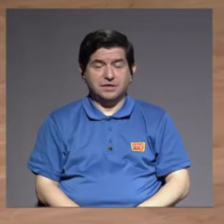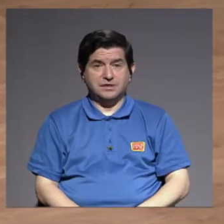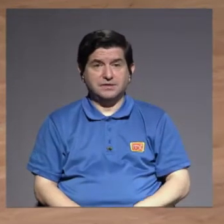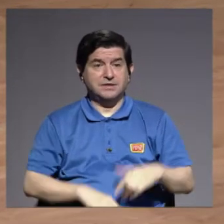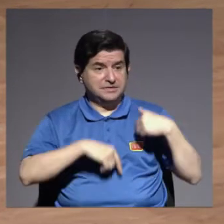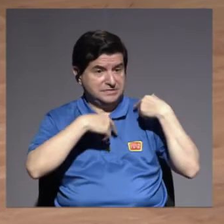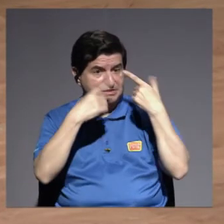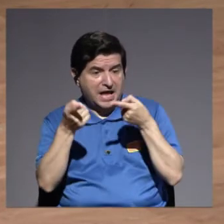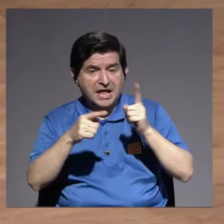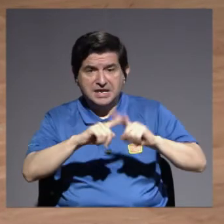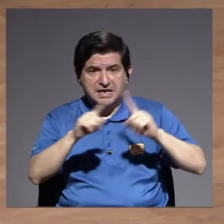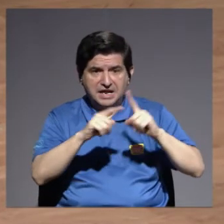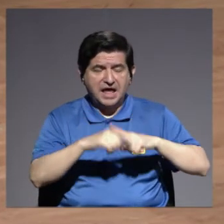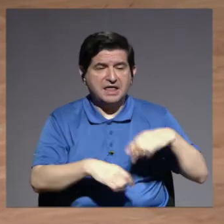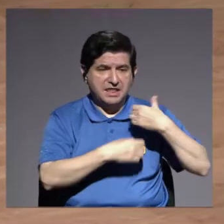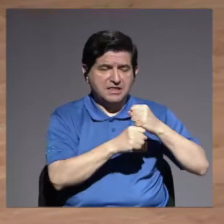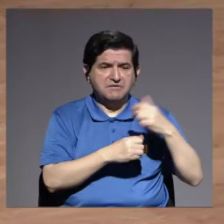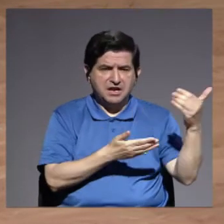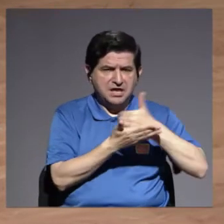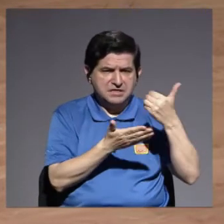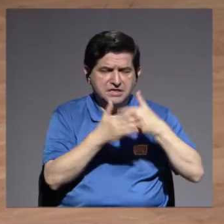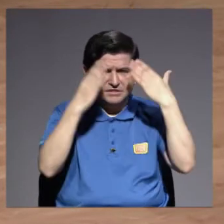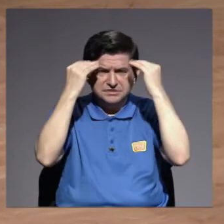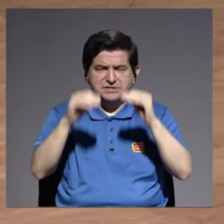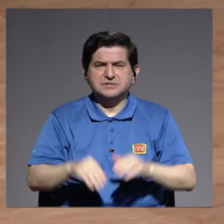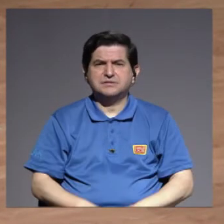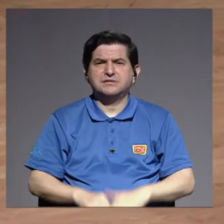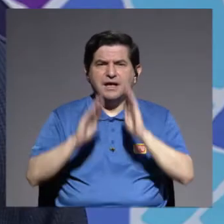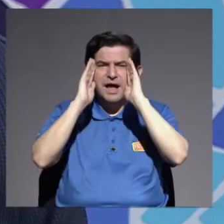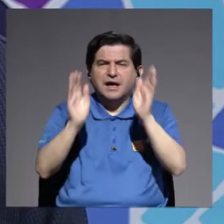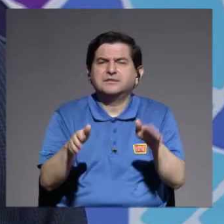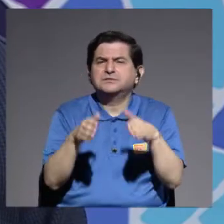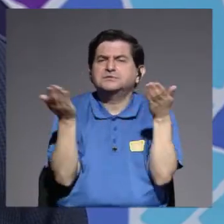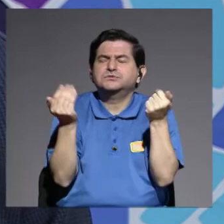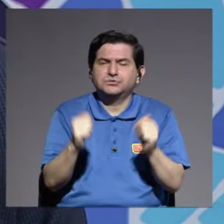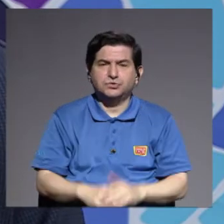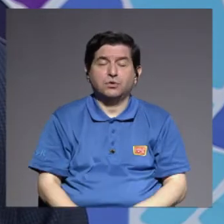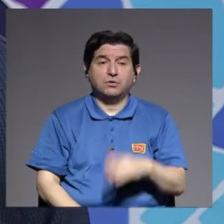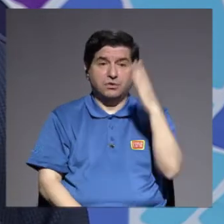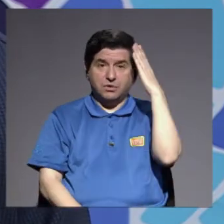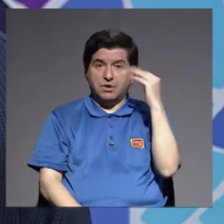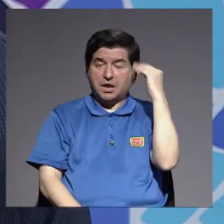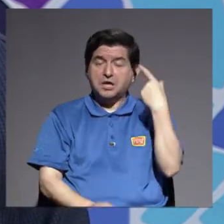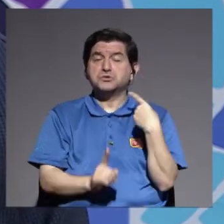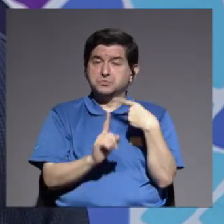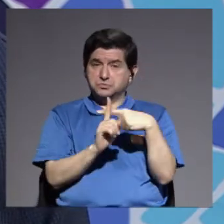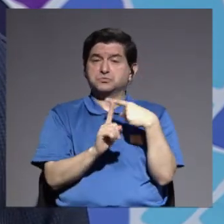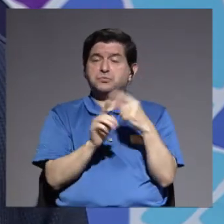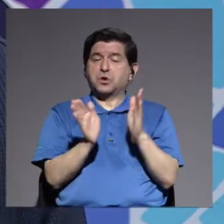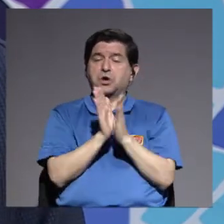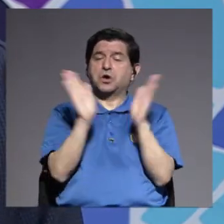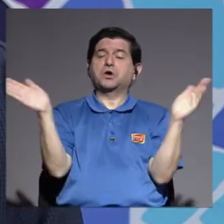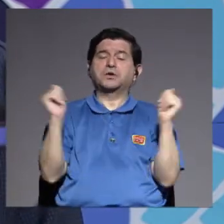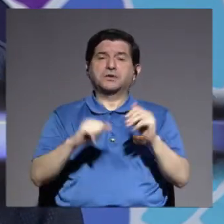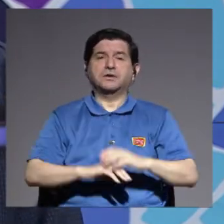cuando ustedes iban a recolectar todo este tipo de datos. Bueno, la experiencia fue muy positiva en términos